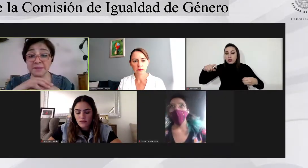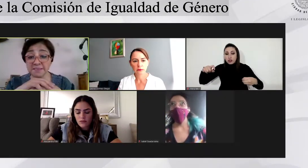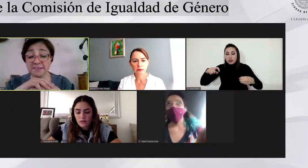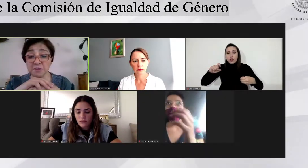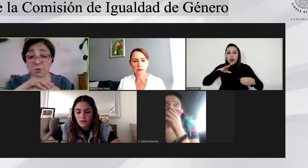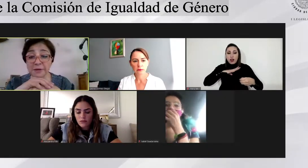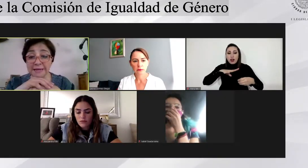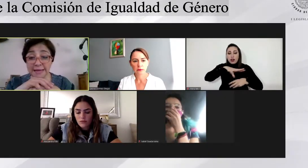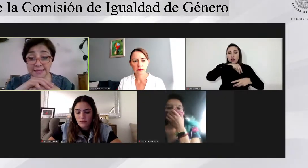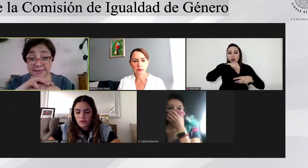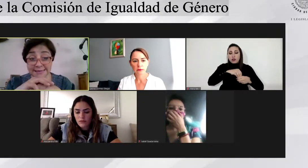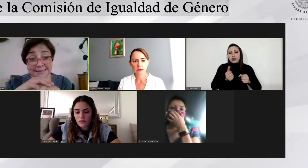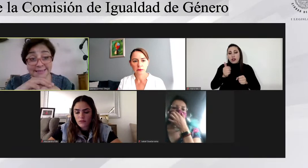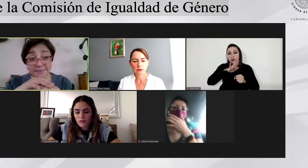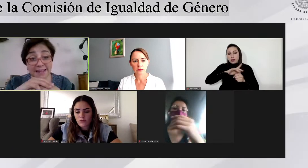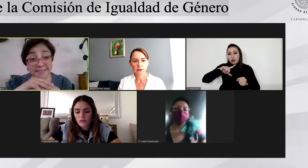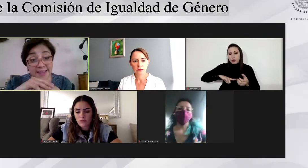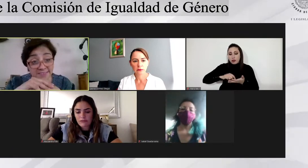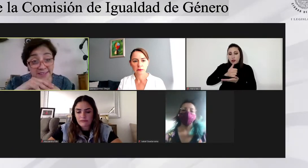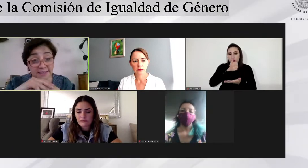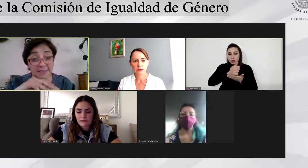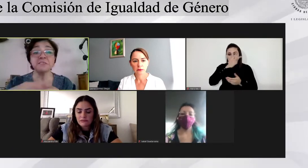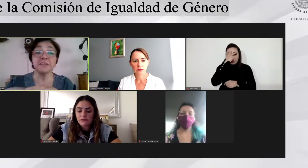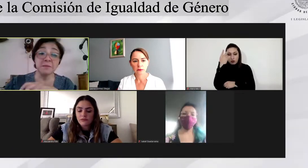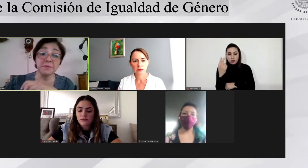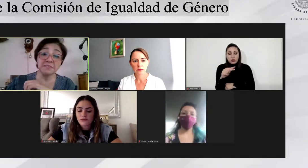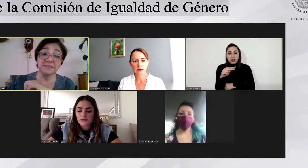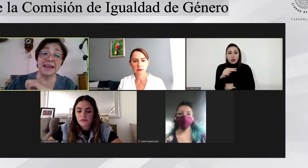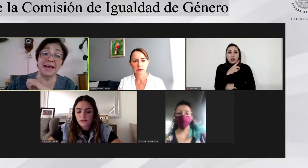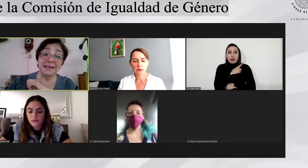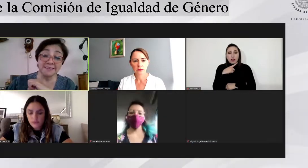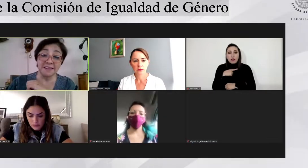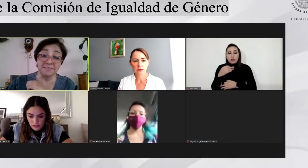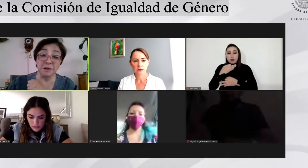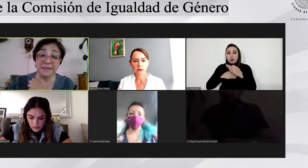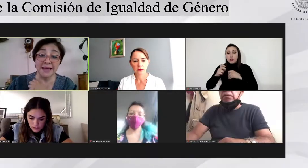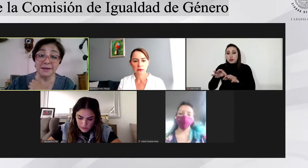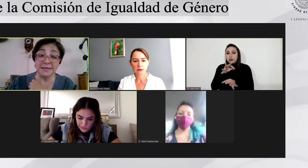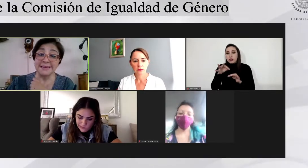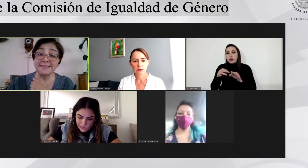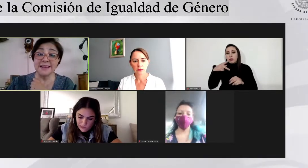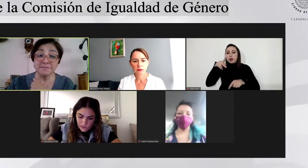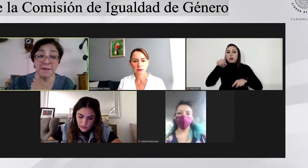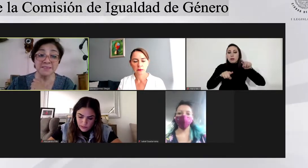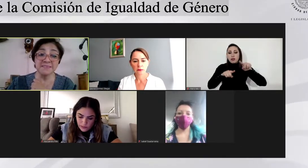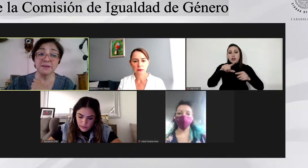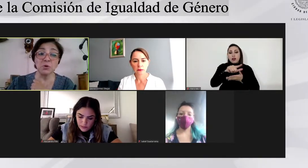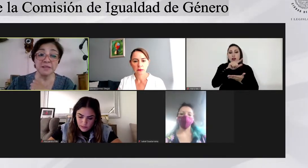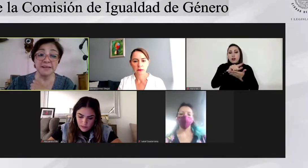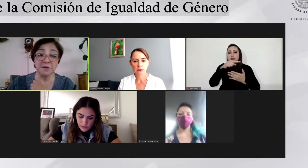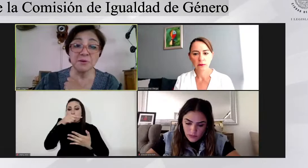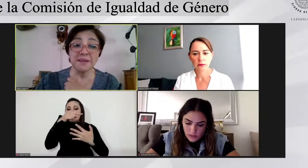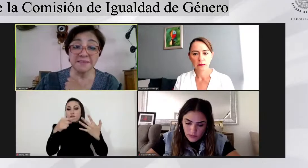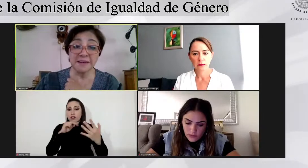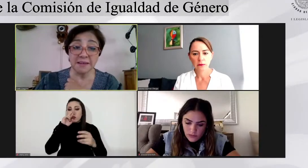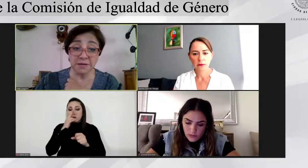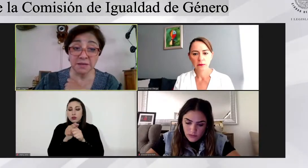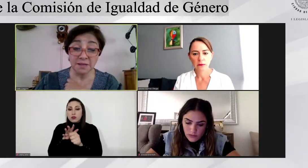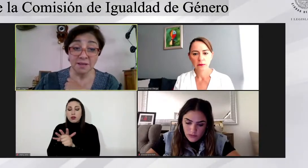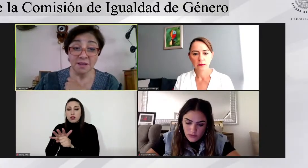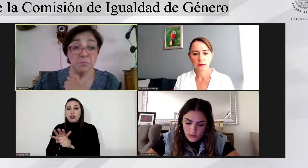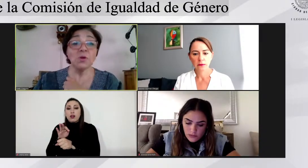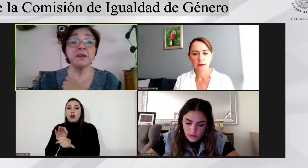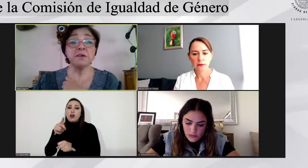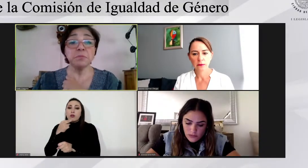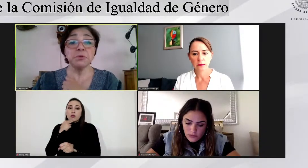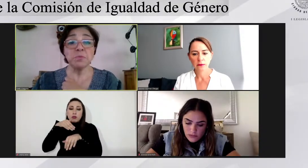la Administración Pública, y deberán darse en los términos de la legislación aplicable y de las bases de coordinación que se celebren.